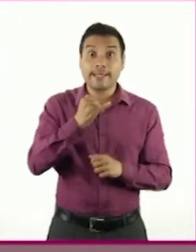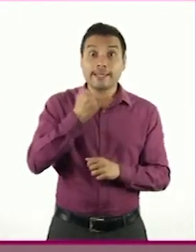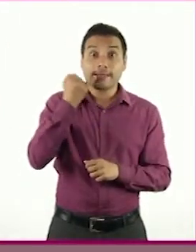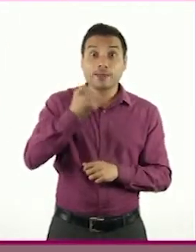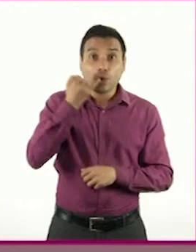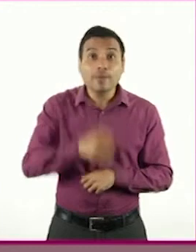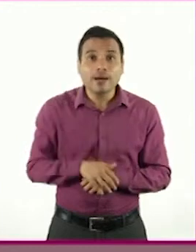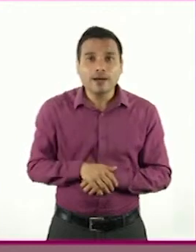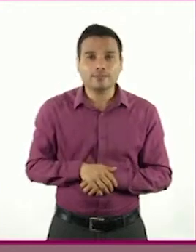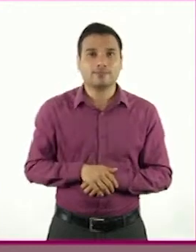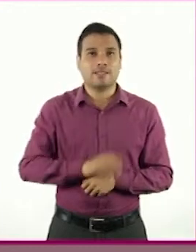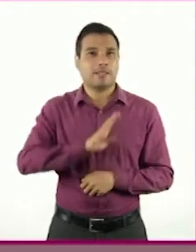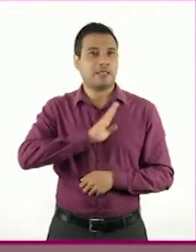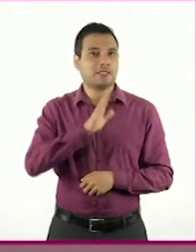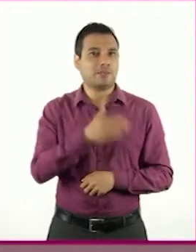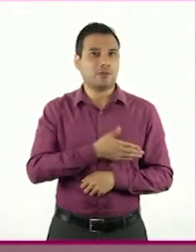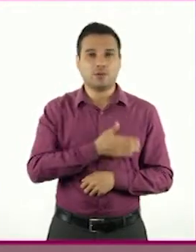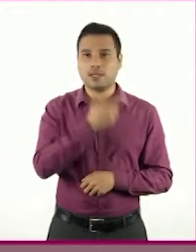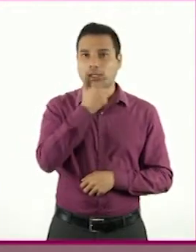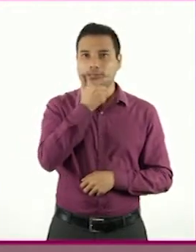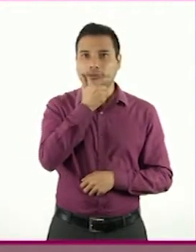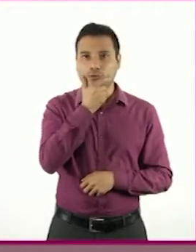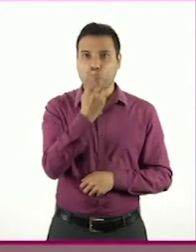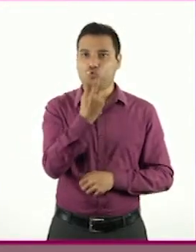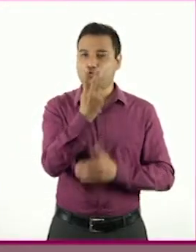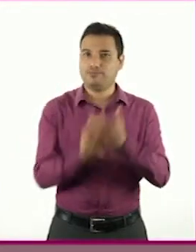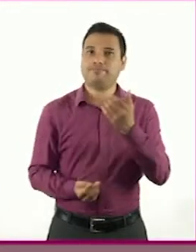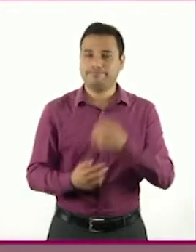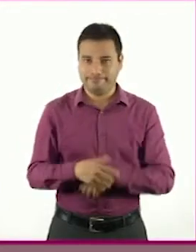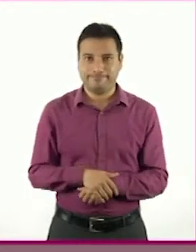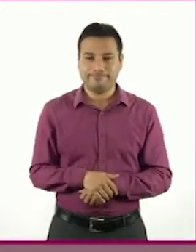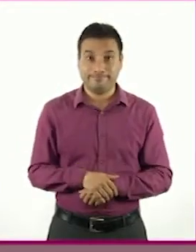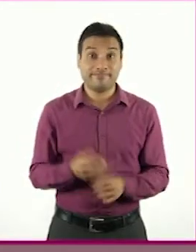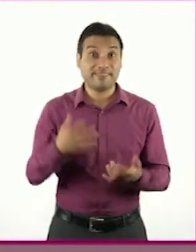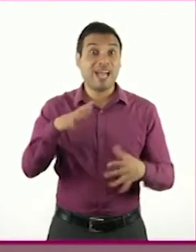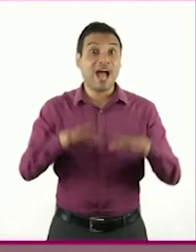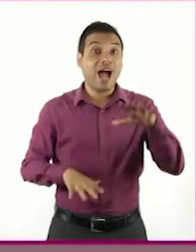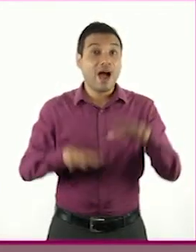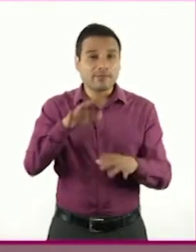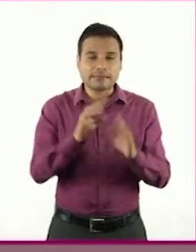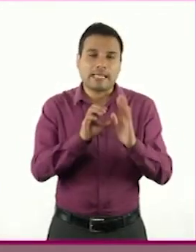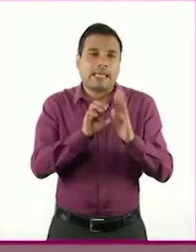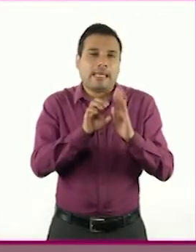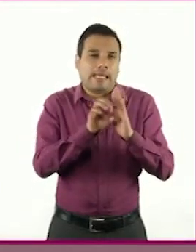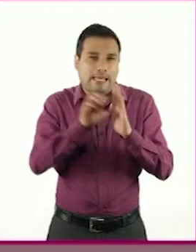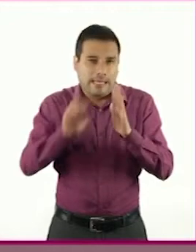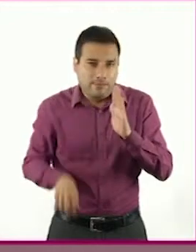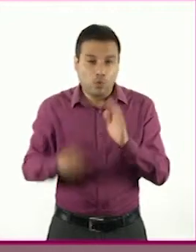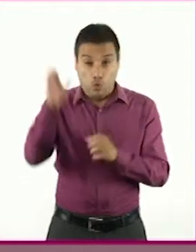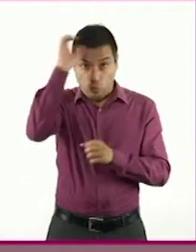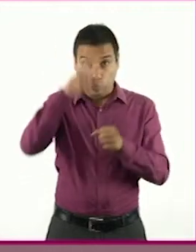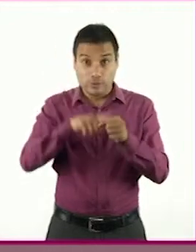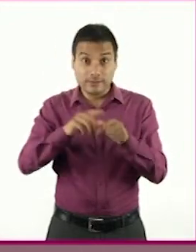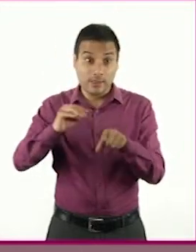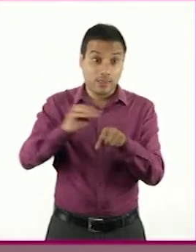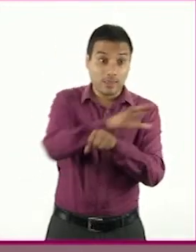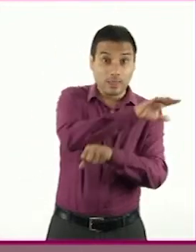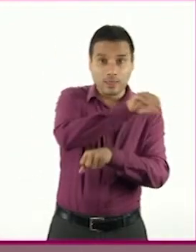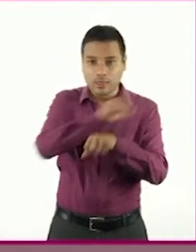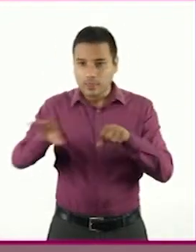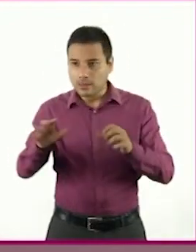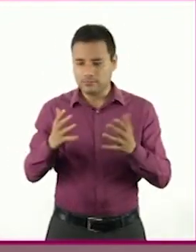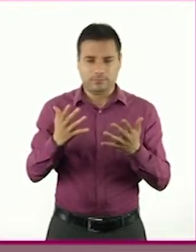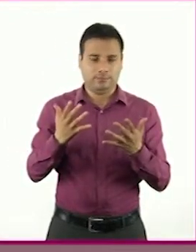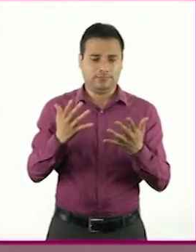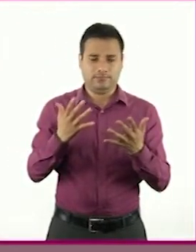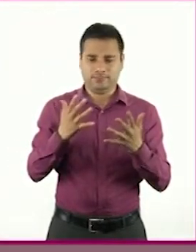bien tanto el idioma inglés como el español, y en ocasiones, cuando las culturas se mezclan, es difícil saber de qué